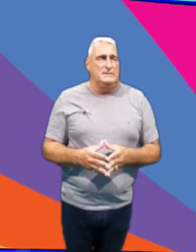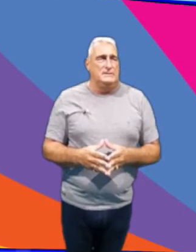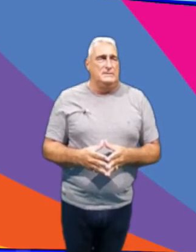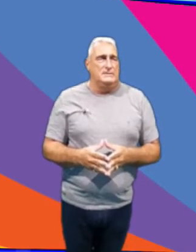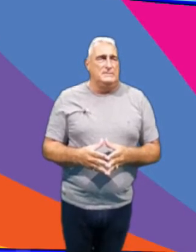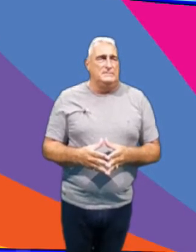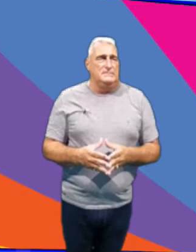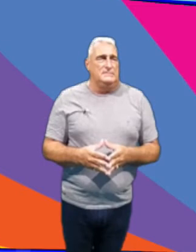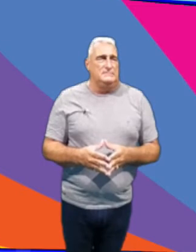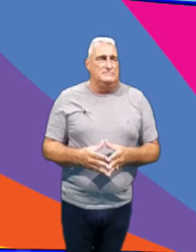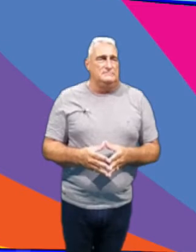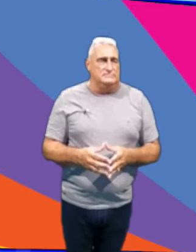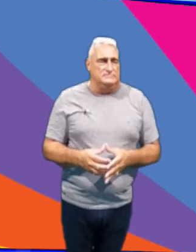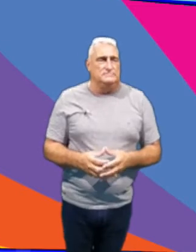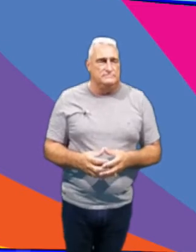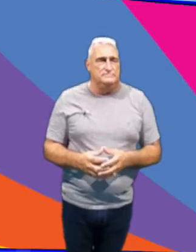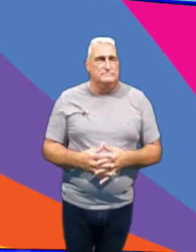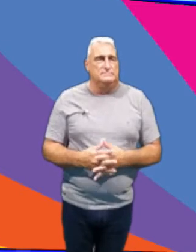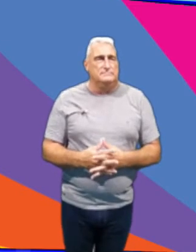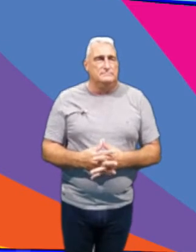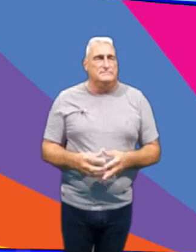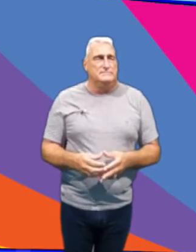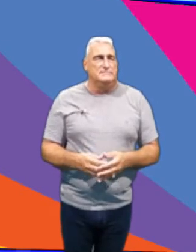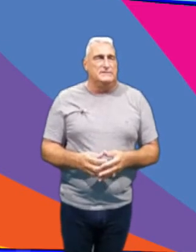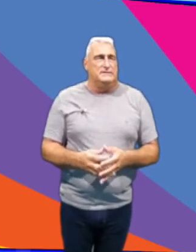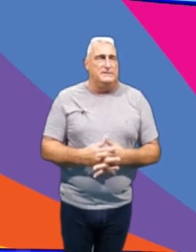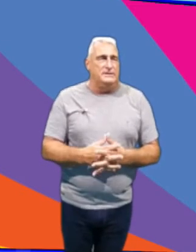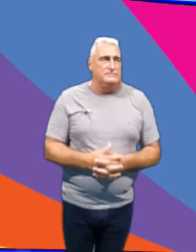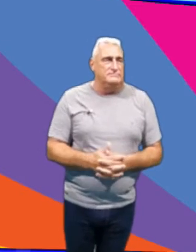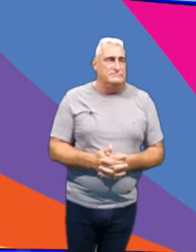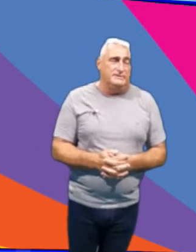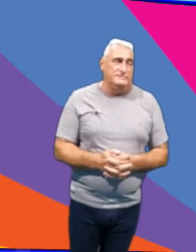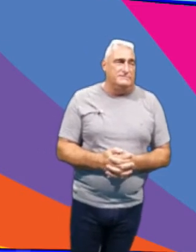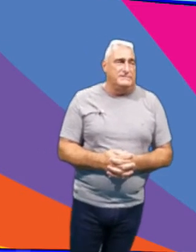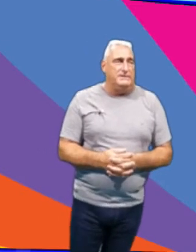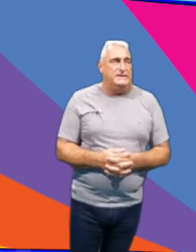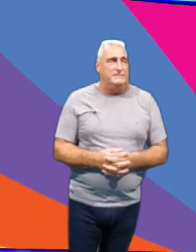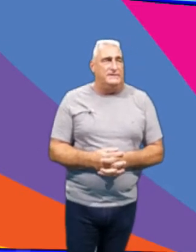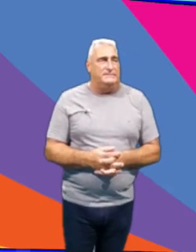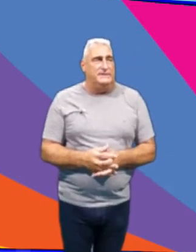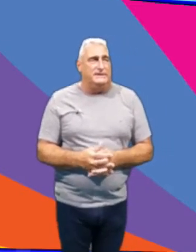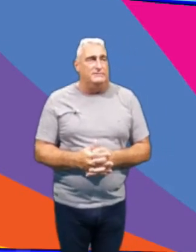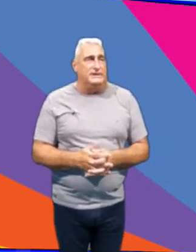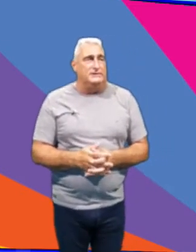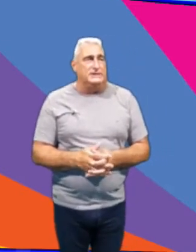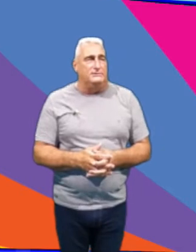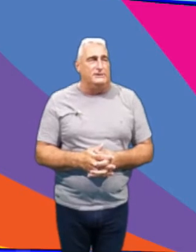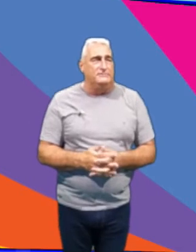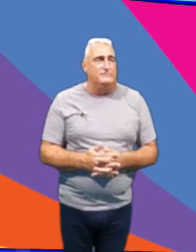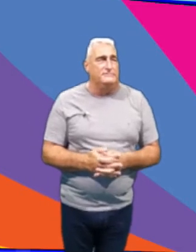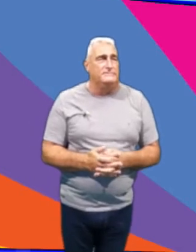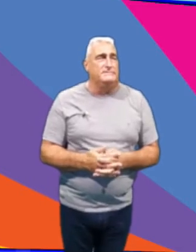olor fuerte. Uh-huh. Es feo ejemplo, pero bueno. Sí, bueno. Está bien, déjelo, ya lo